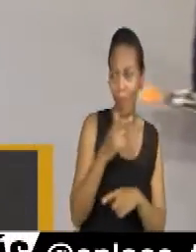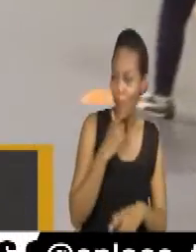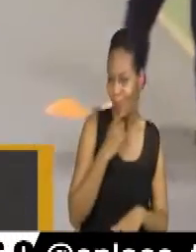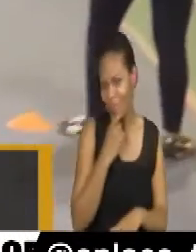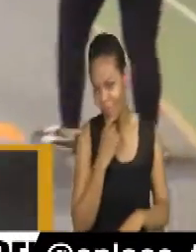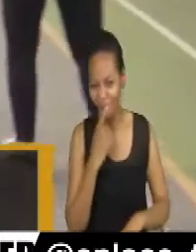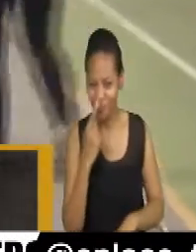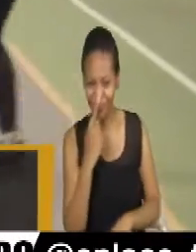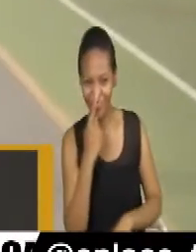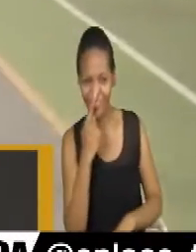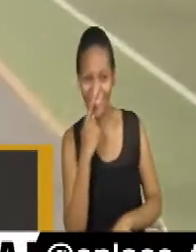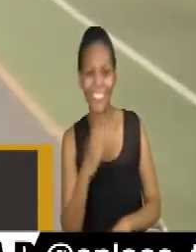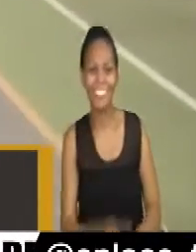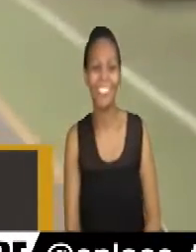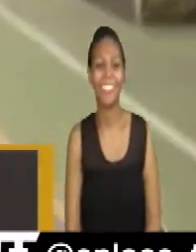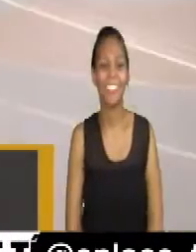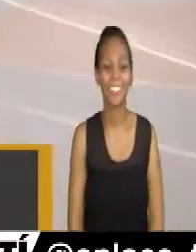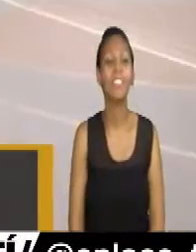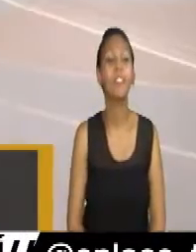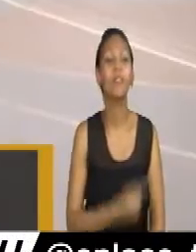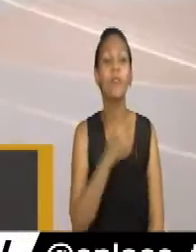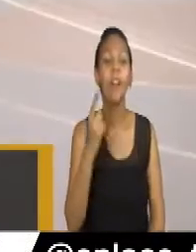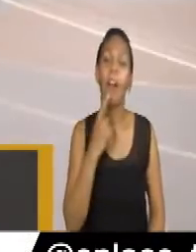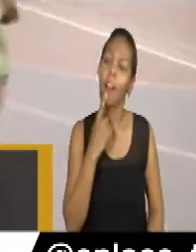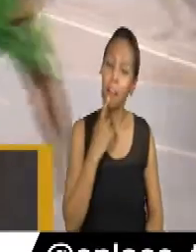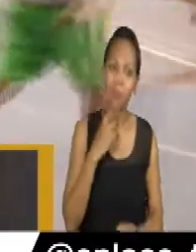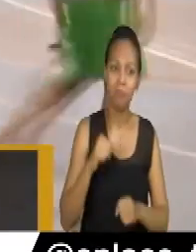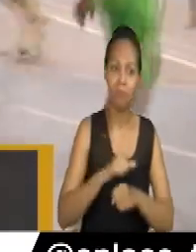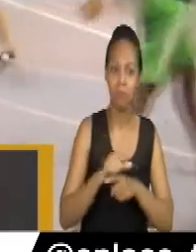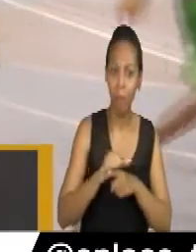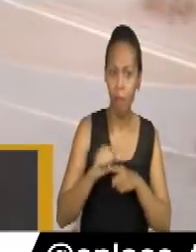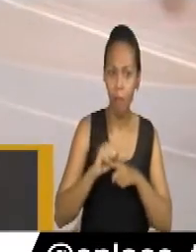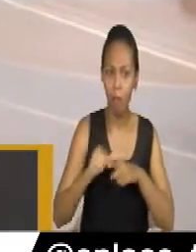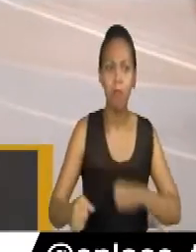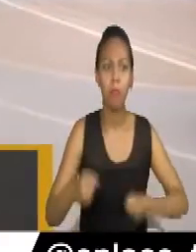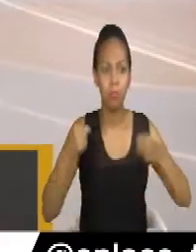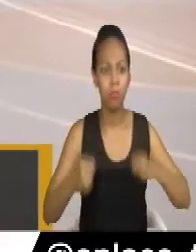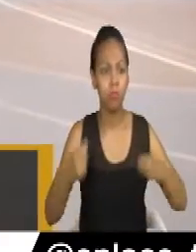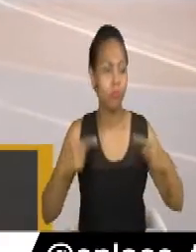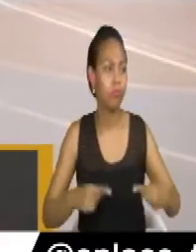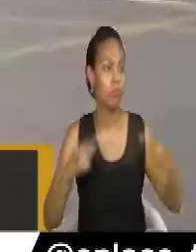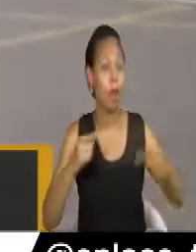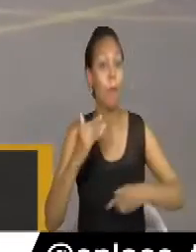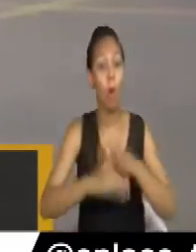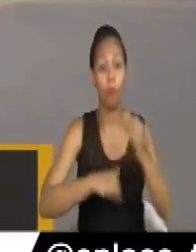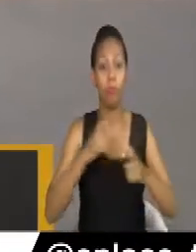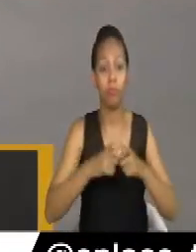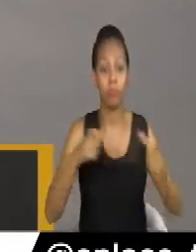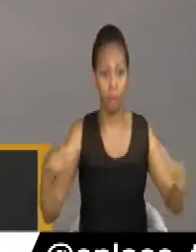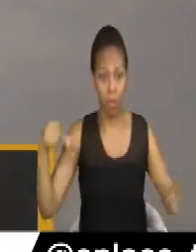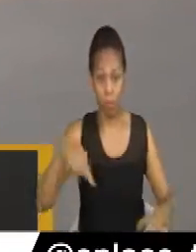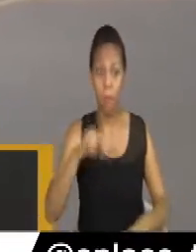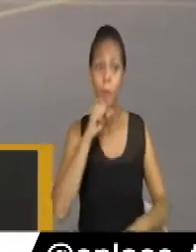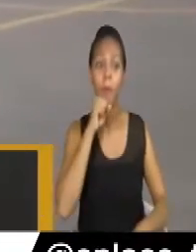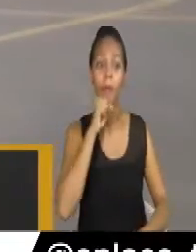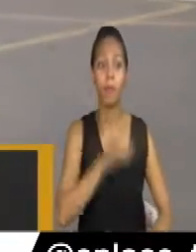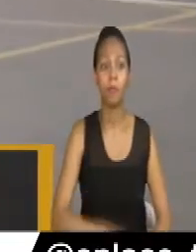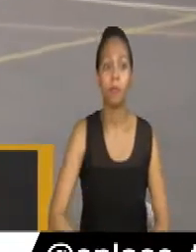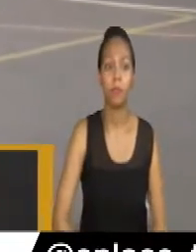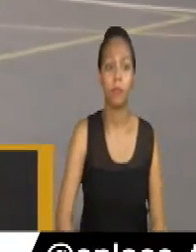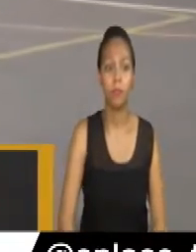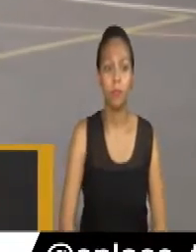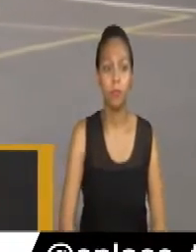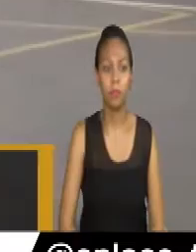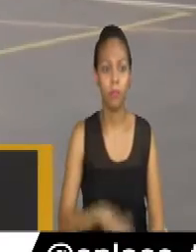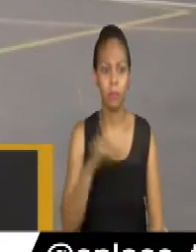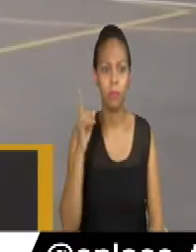nos preparemos para que podamos competir y formar ese deporte y hacerlo crecer en Barranca Bermeja. Un juego donde se mide la concentración,